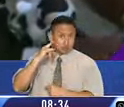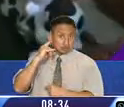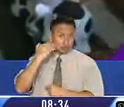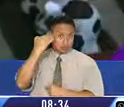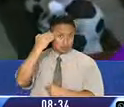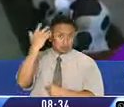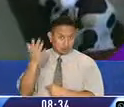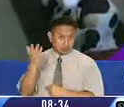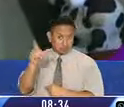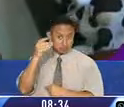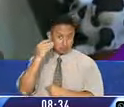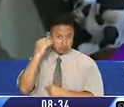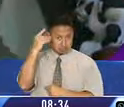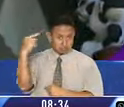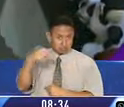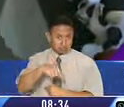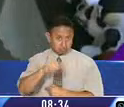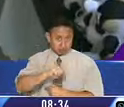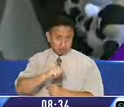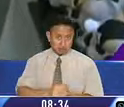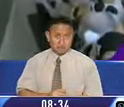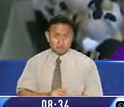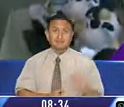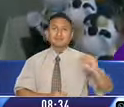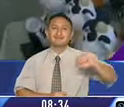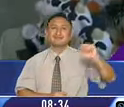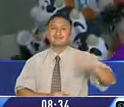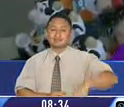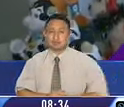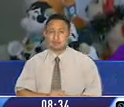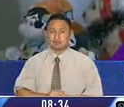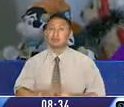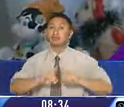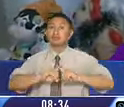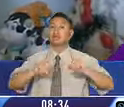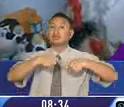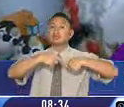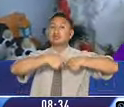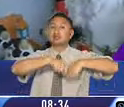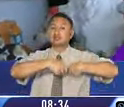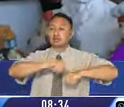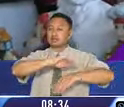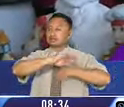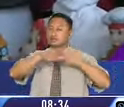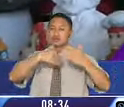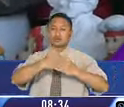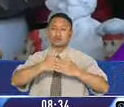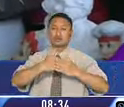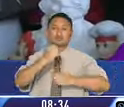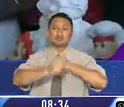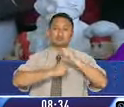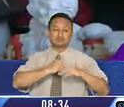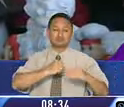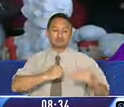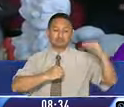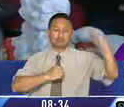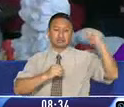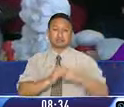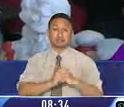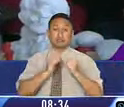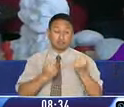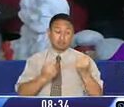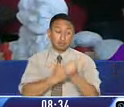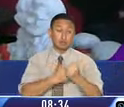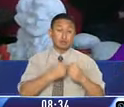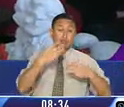adultas, adultos mayores. Por supuesto, tenemos diferentes talleres para todas las edades. También damos acompañamiento en matemáticas para